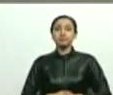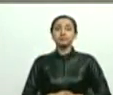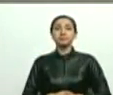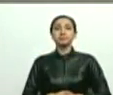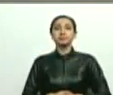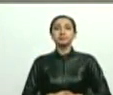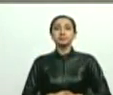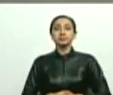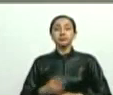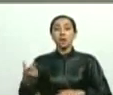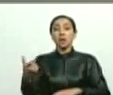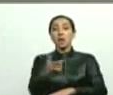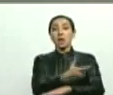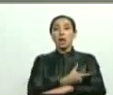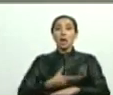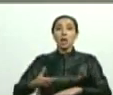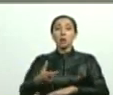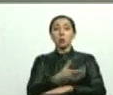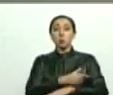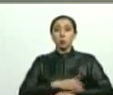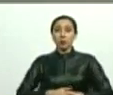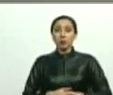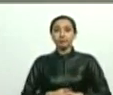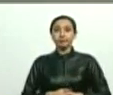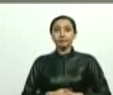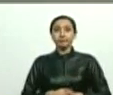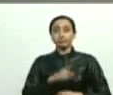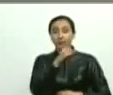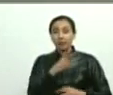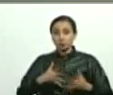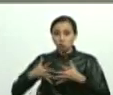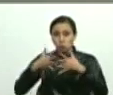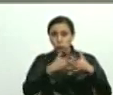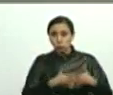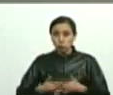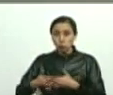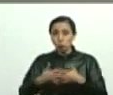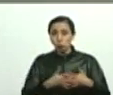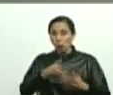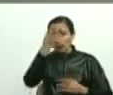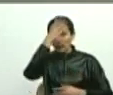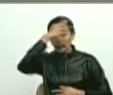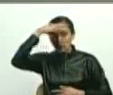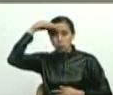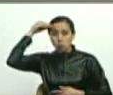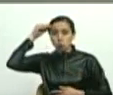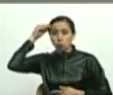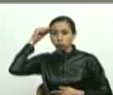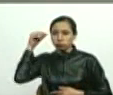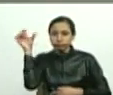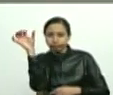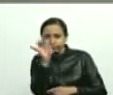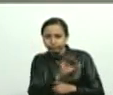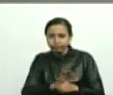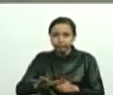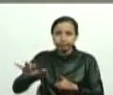El gobierno extremista de Estados Unidos, Donald Trump, trató de detenerlas, de sabotearlas.